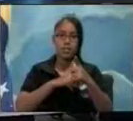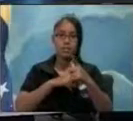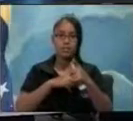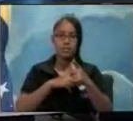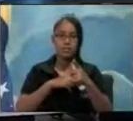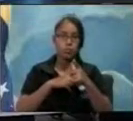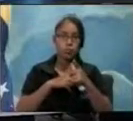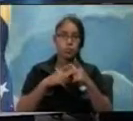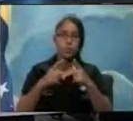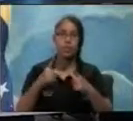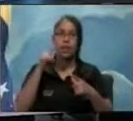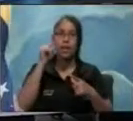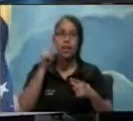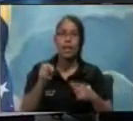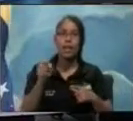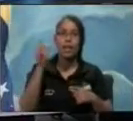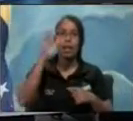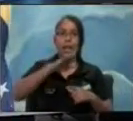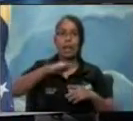entonces.